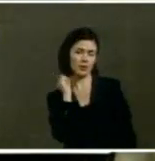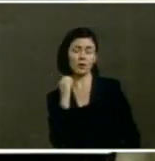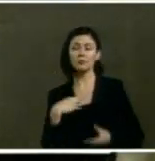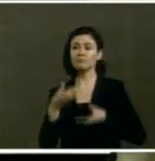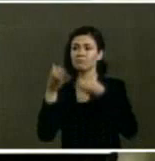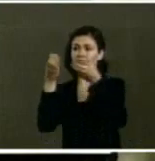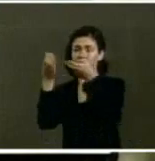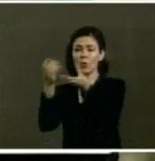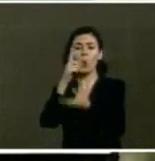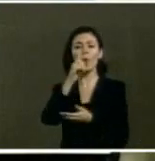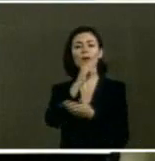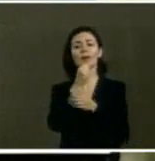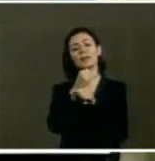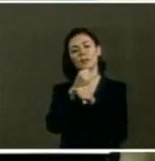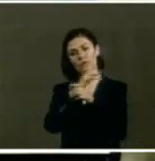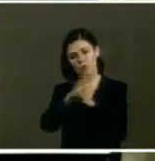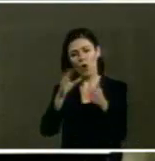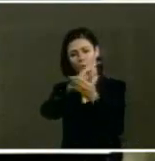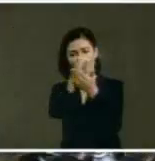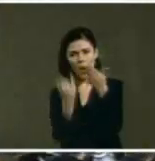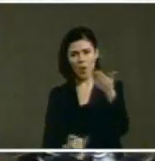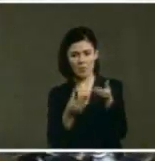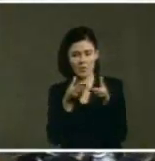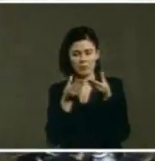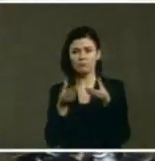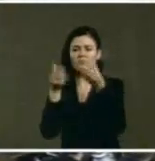el estado que guarda la administración pública.